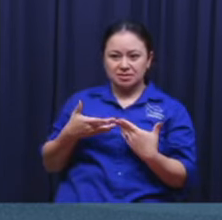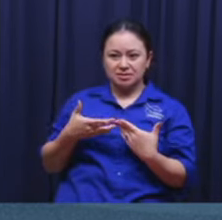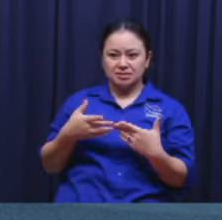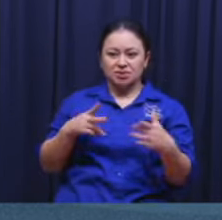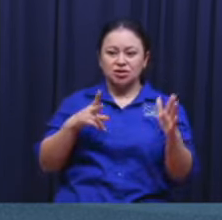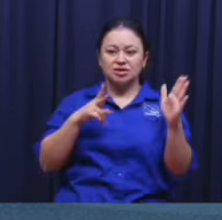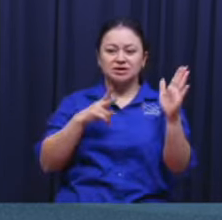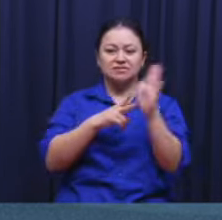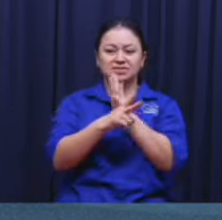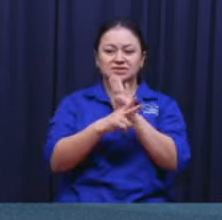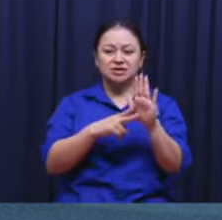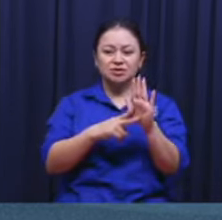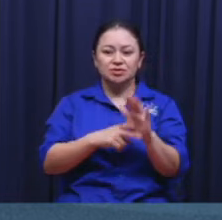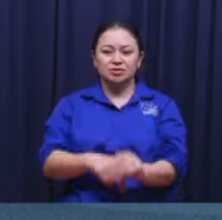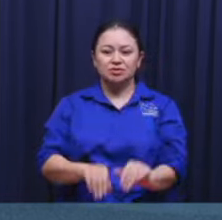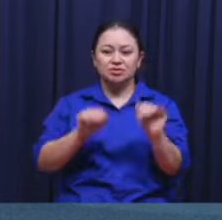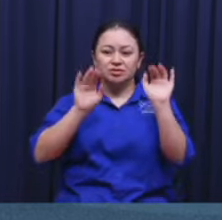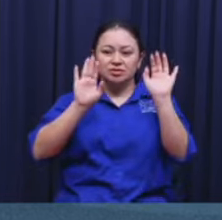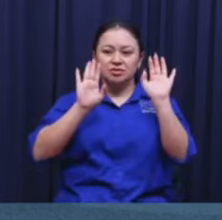entonces